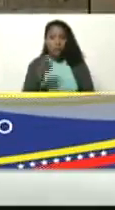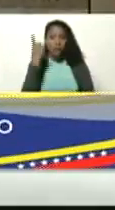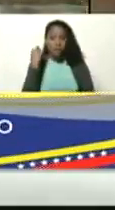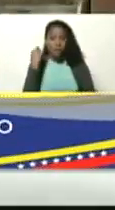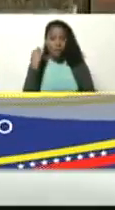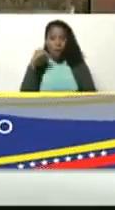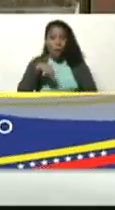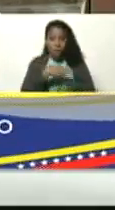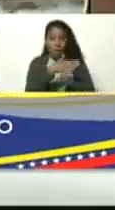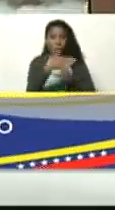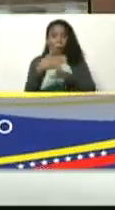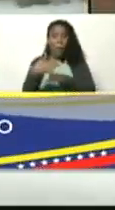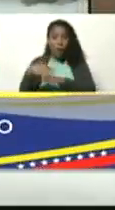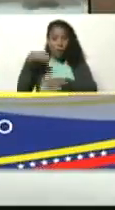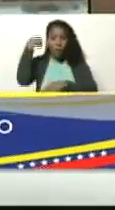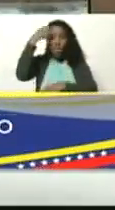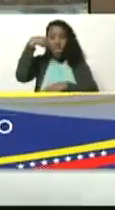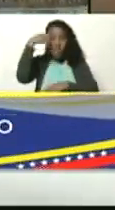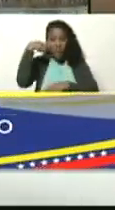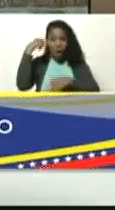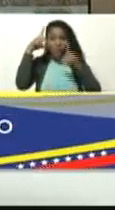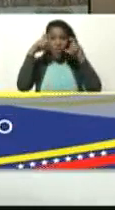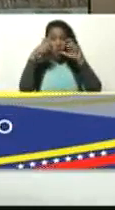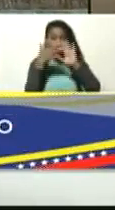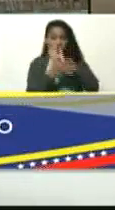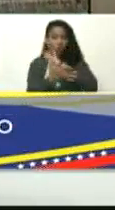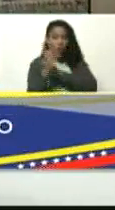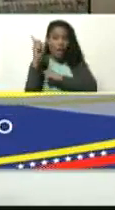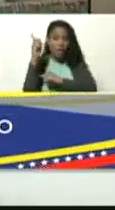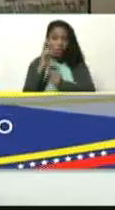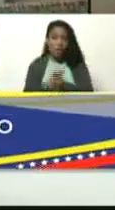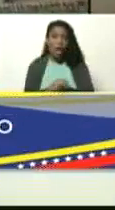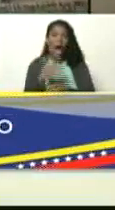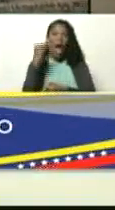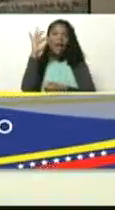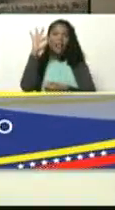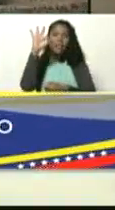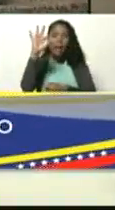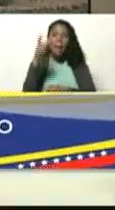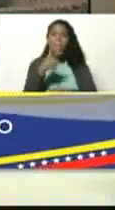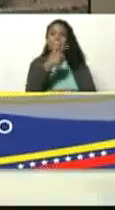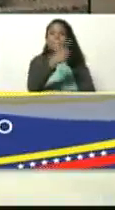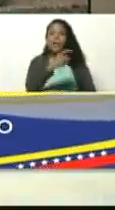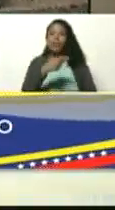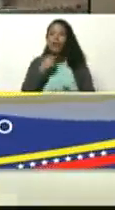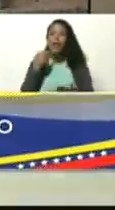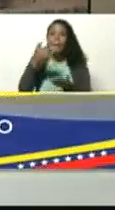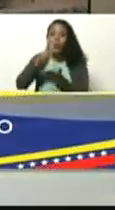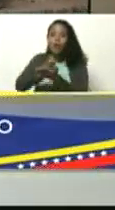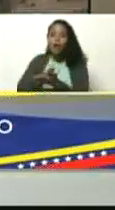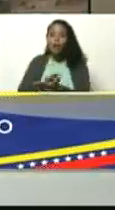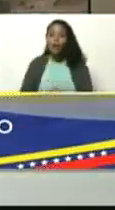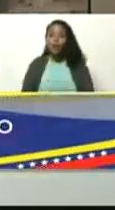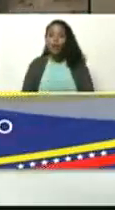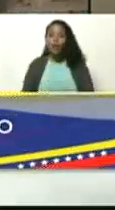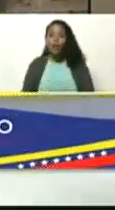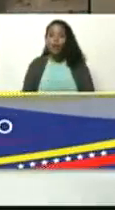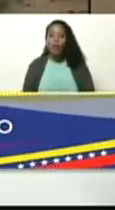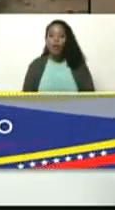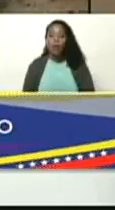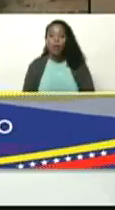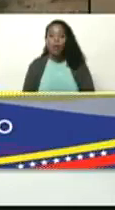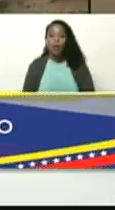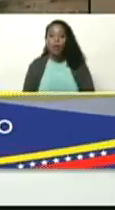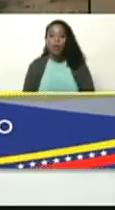han compartido imágenes, lamentablemente hay 3 personas fallecidas, mis